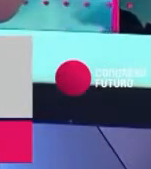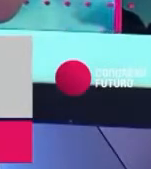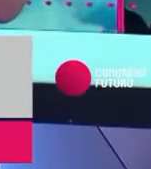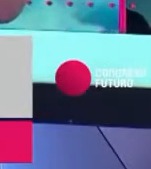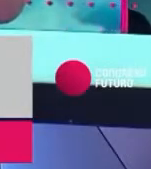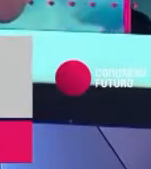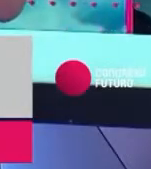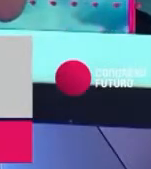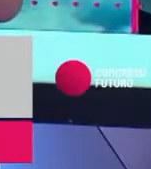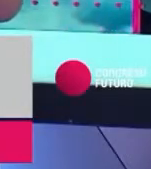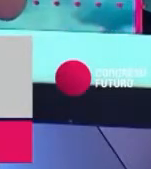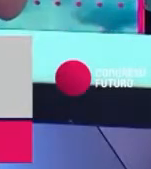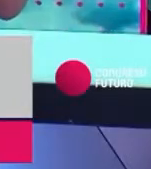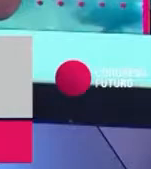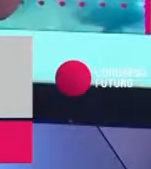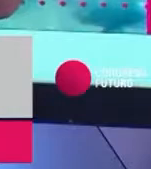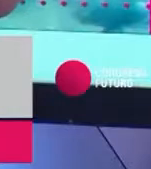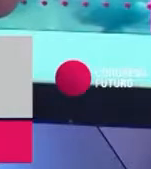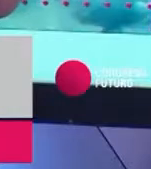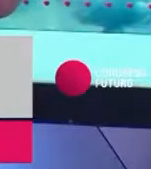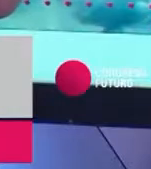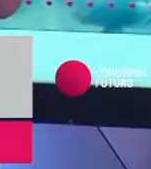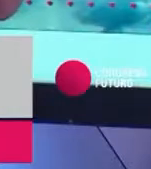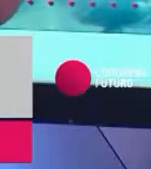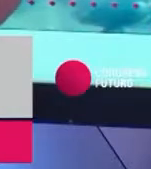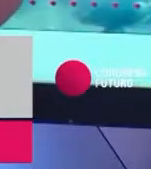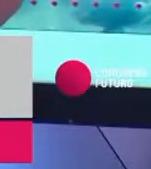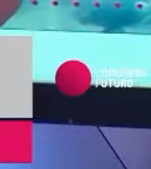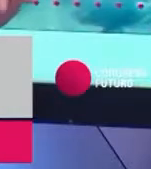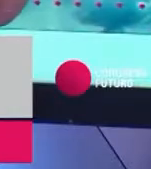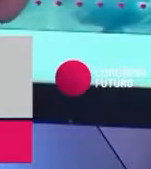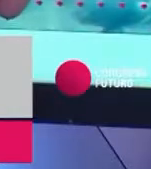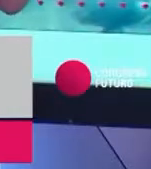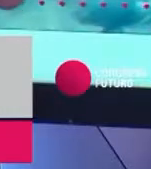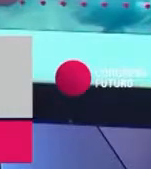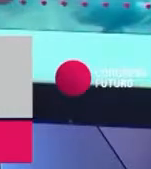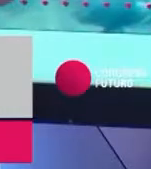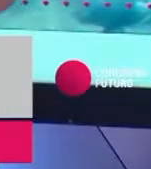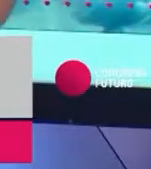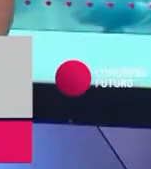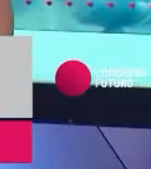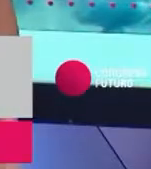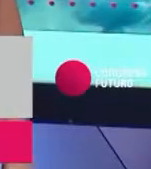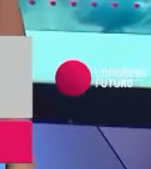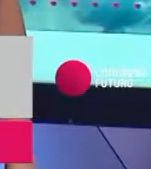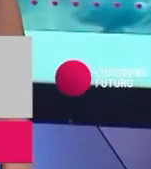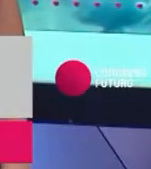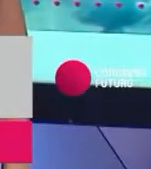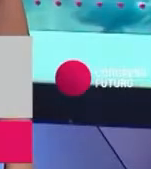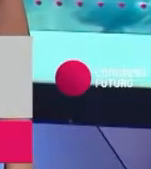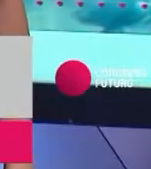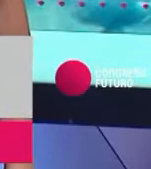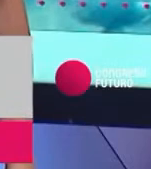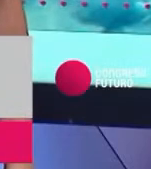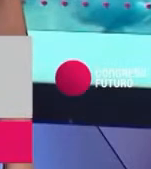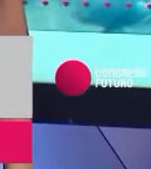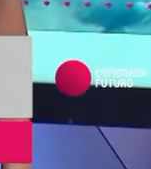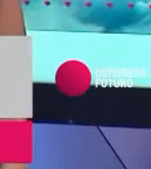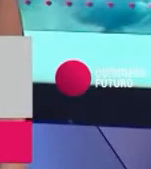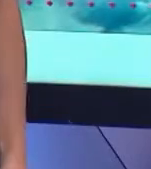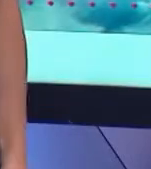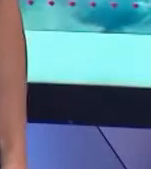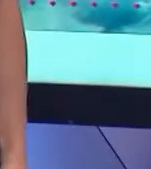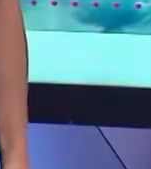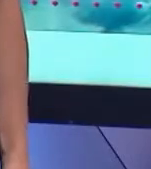trabajando en proyectos que nos han puesto a la vanguardia en muchas materias como neuroderechos, avances tecnológicos e incluso alimentación. Pero, ¿cuáles van a ser